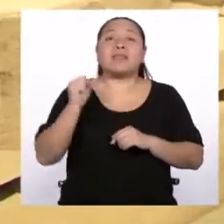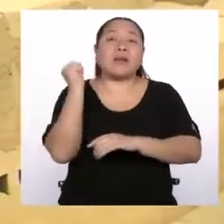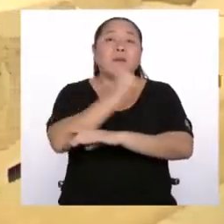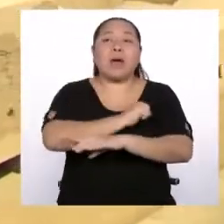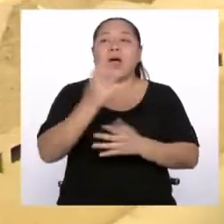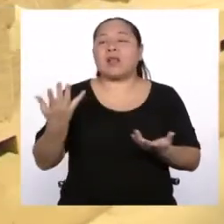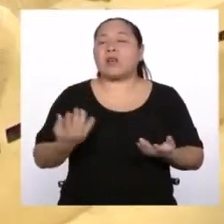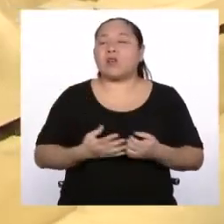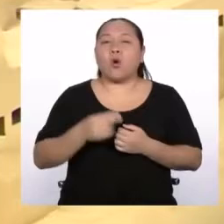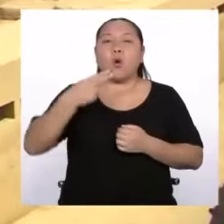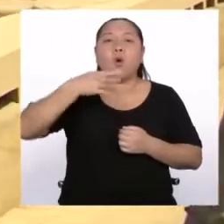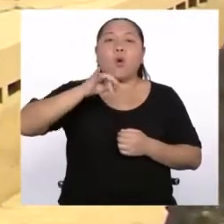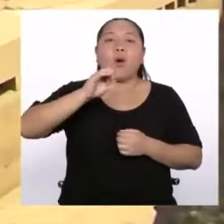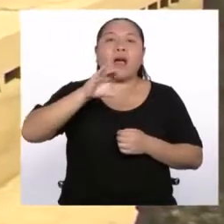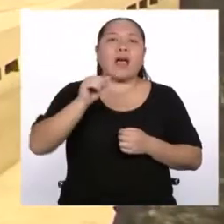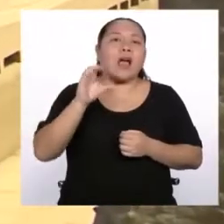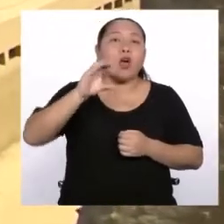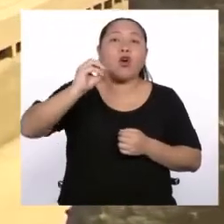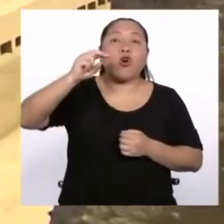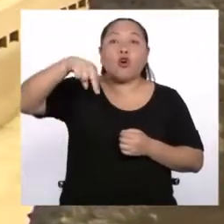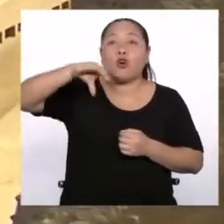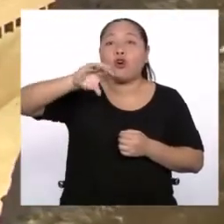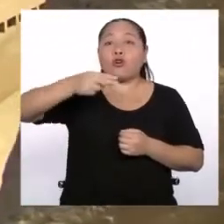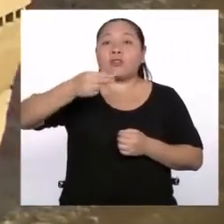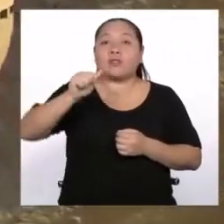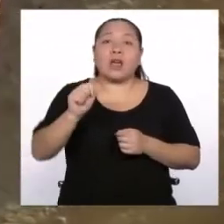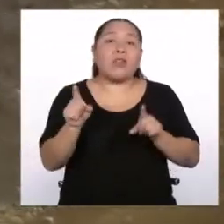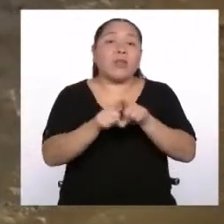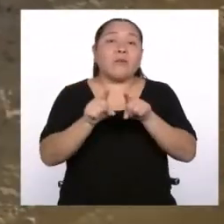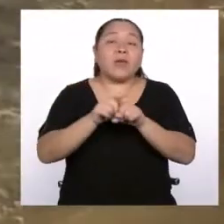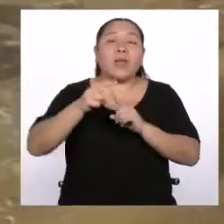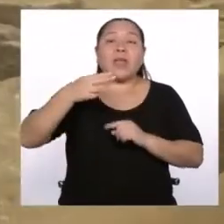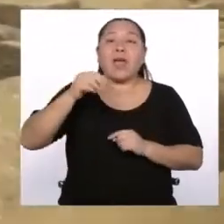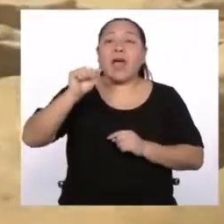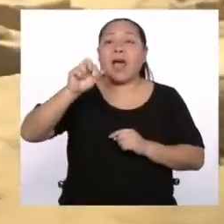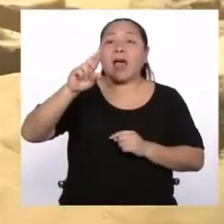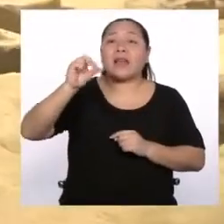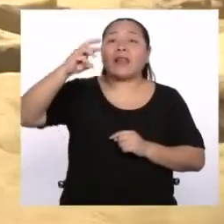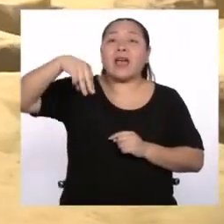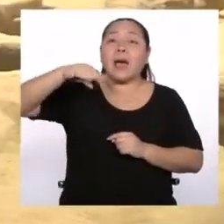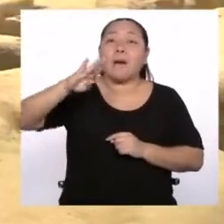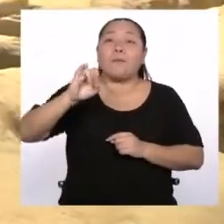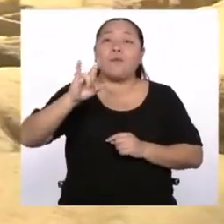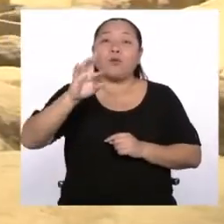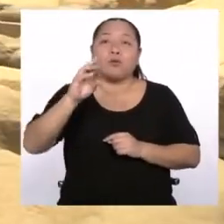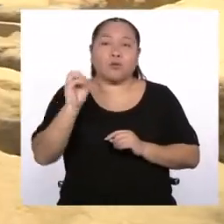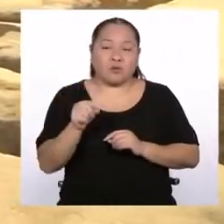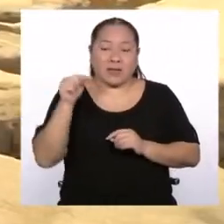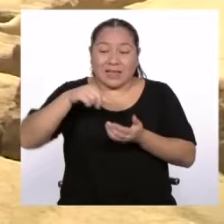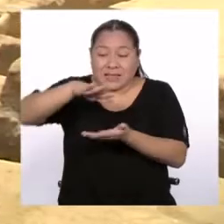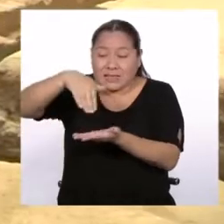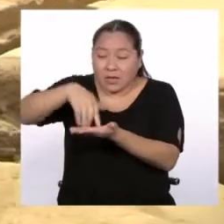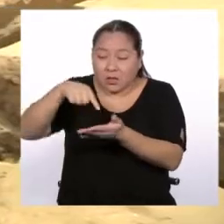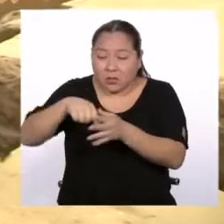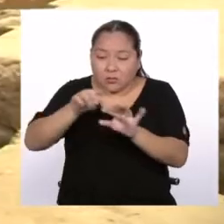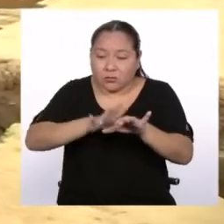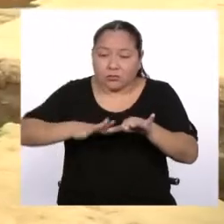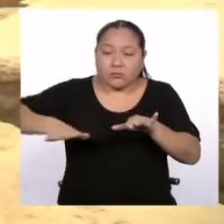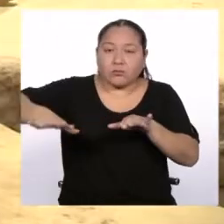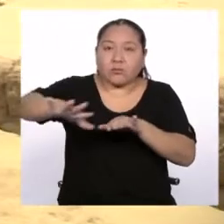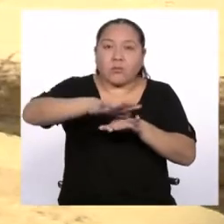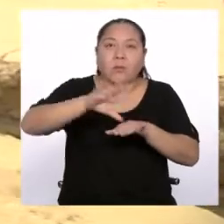la Huaca Concha, y es notable porque en su eje mayor esta ciudad tiene alrededor